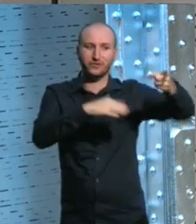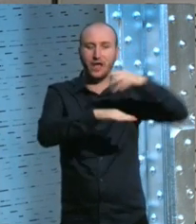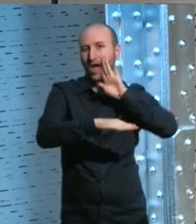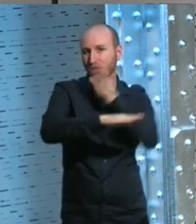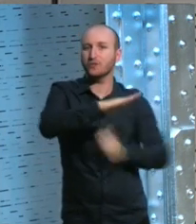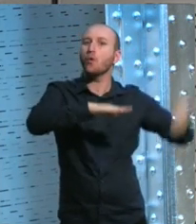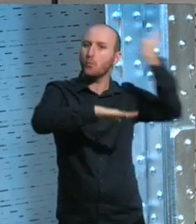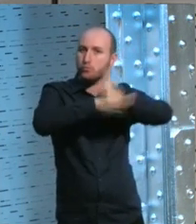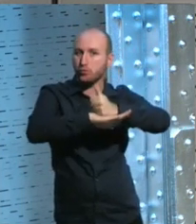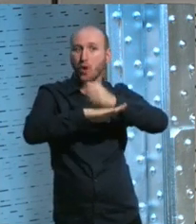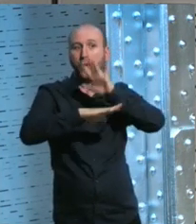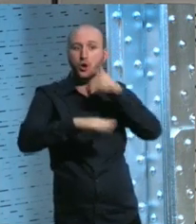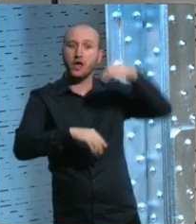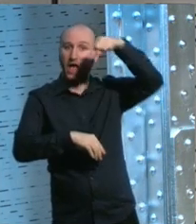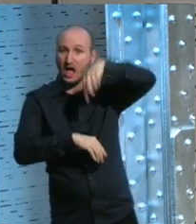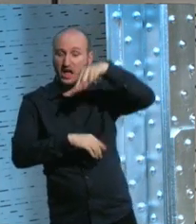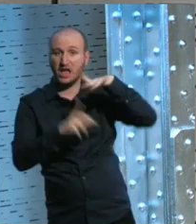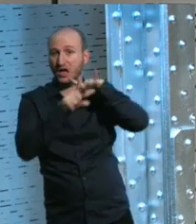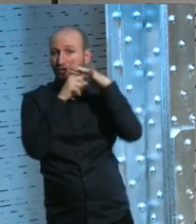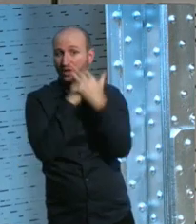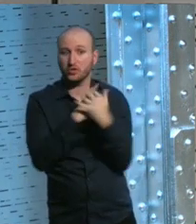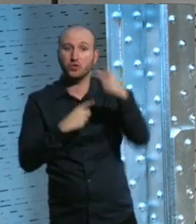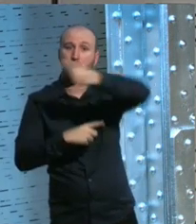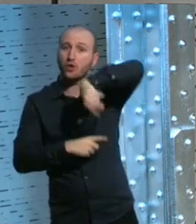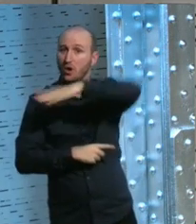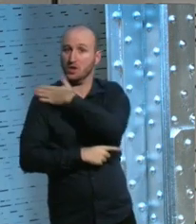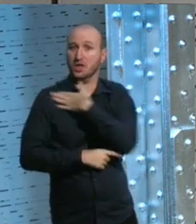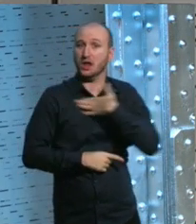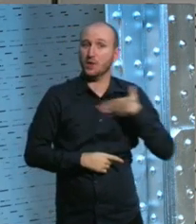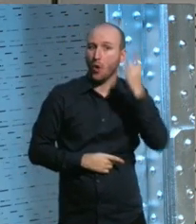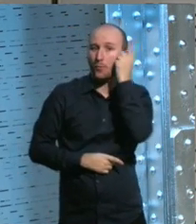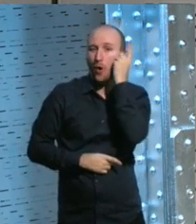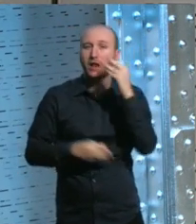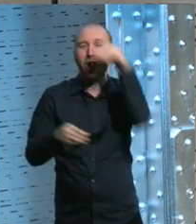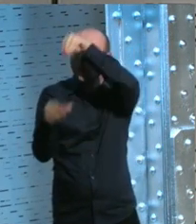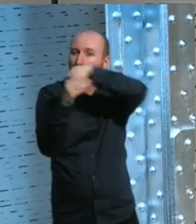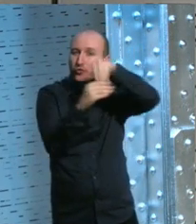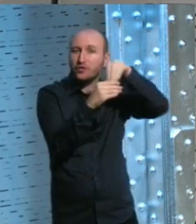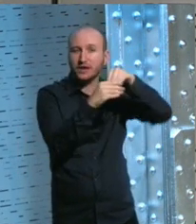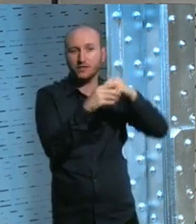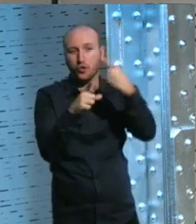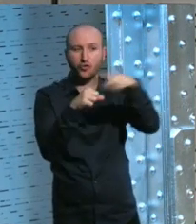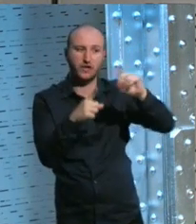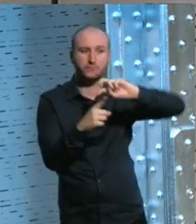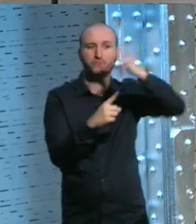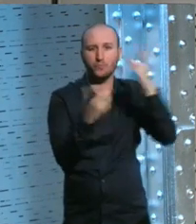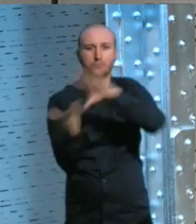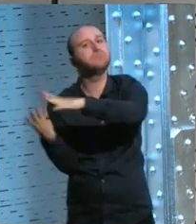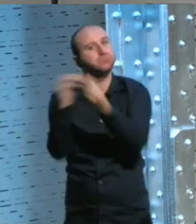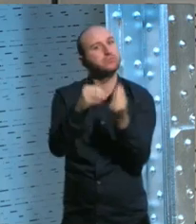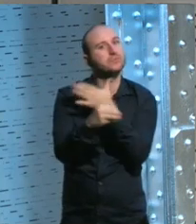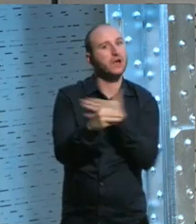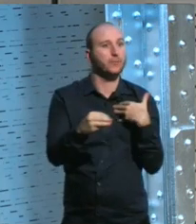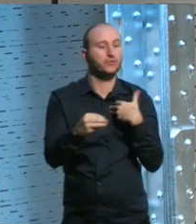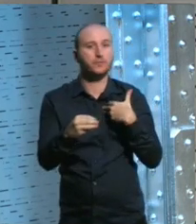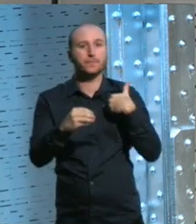estamos acá en una situación en la cual queremos adaptar al móvil un contenido concebido para otra cosa. El mejor